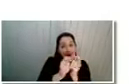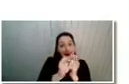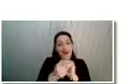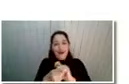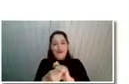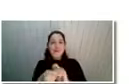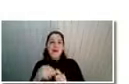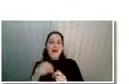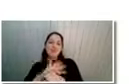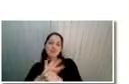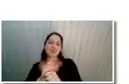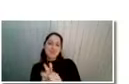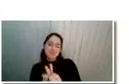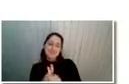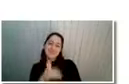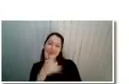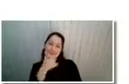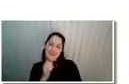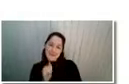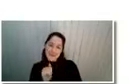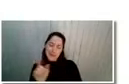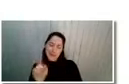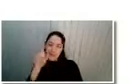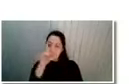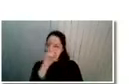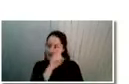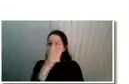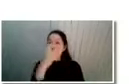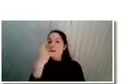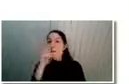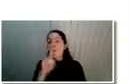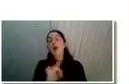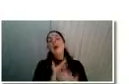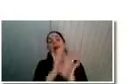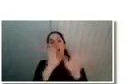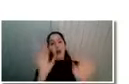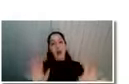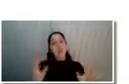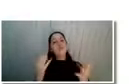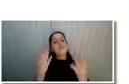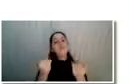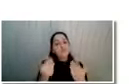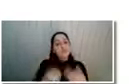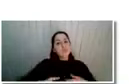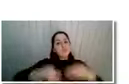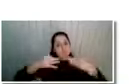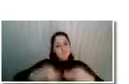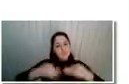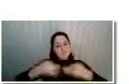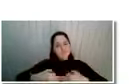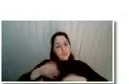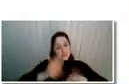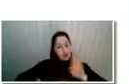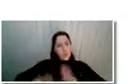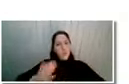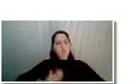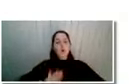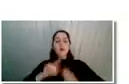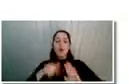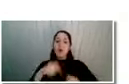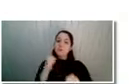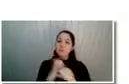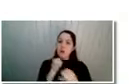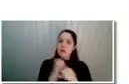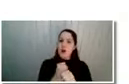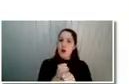Si bien igual, por supuesto, que hay muchas vías de bioseguridad, mucho de lo que significa trabajar con cientos de muestras en